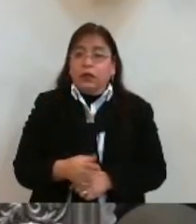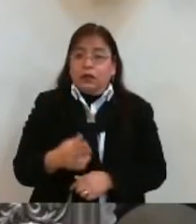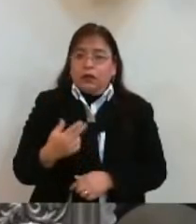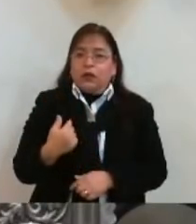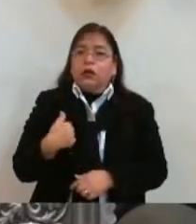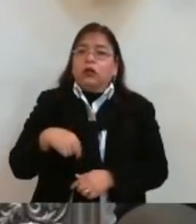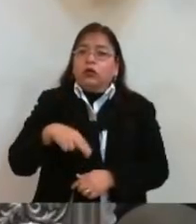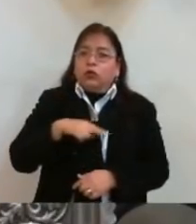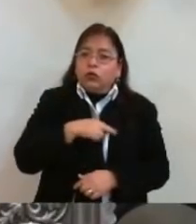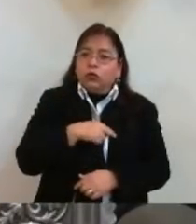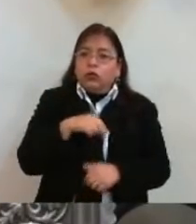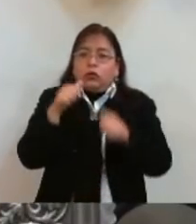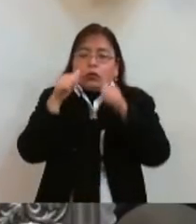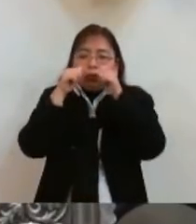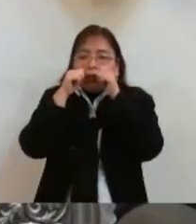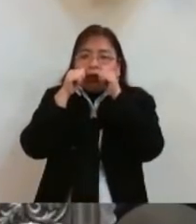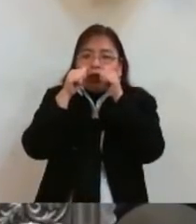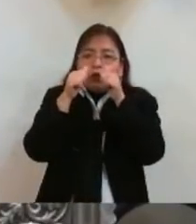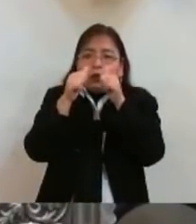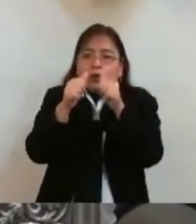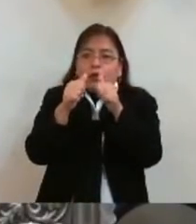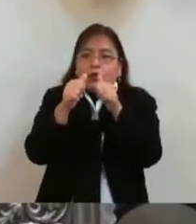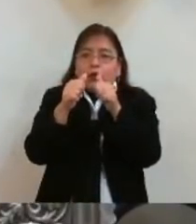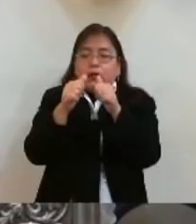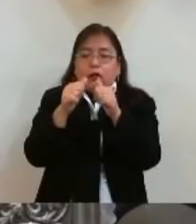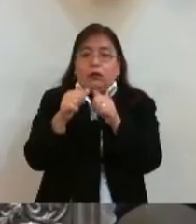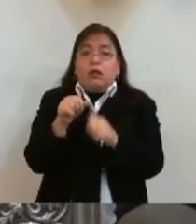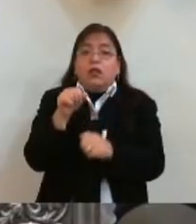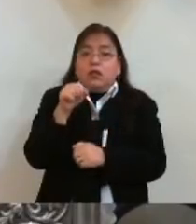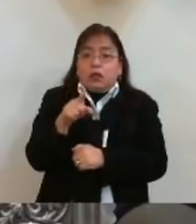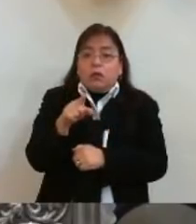tengamos mucho esmero en cuidar,